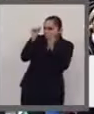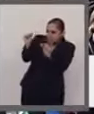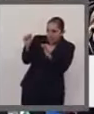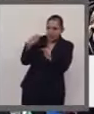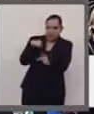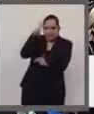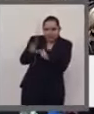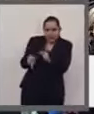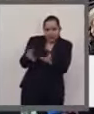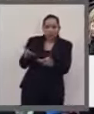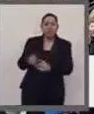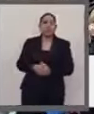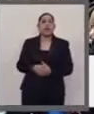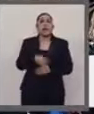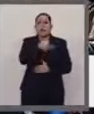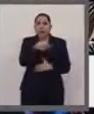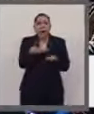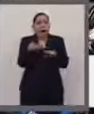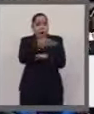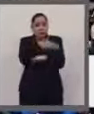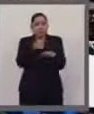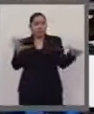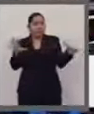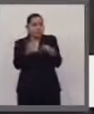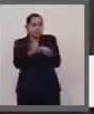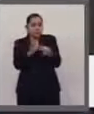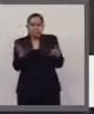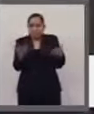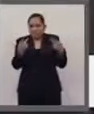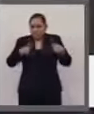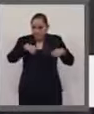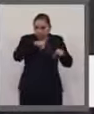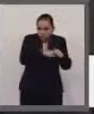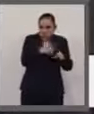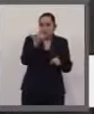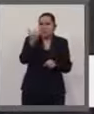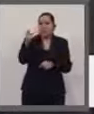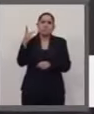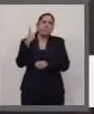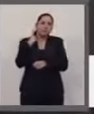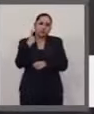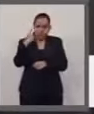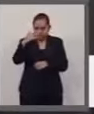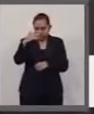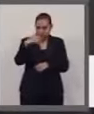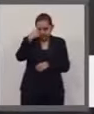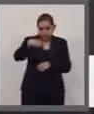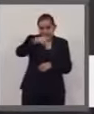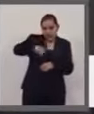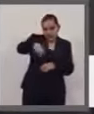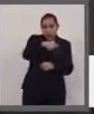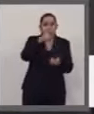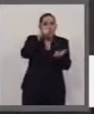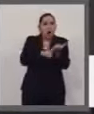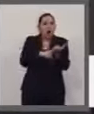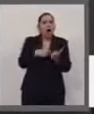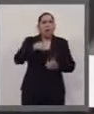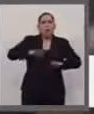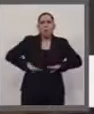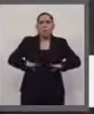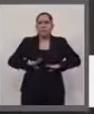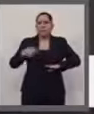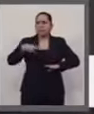Hizo una relación personal y política para corromperse y enriquecerse al cobijo del poder. Está documentado y